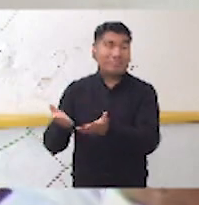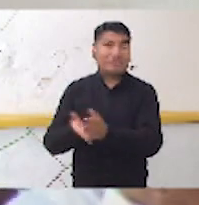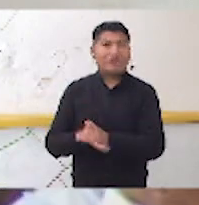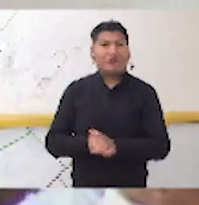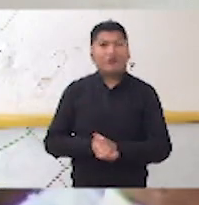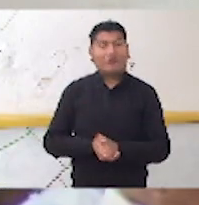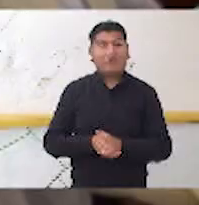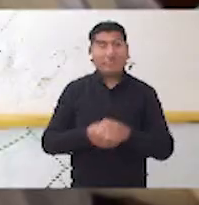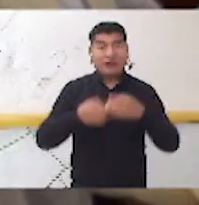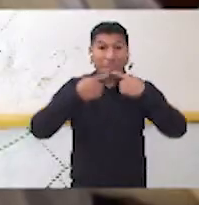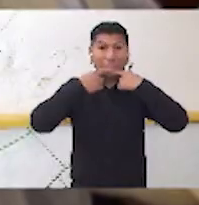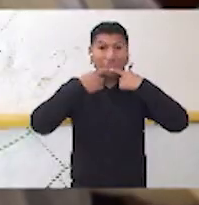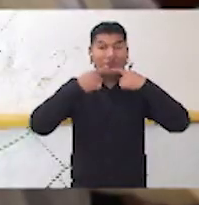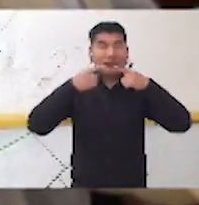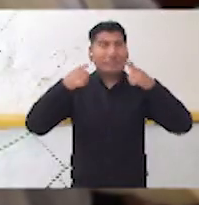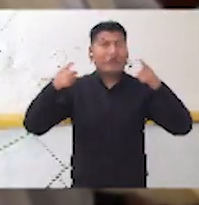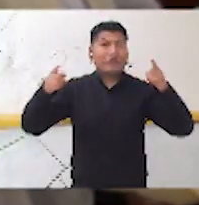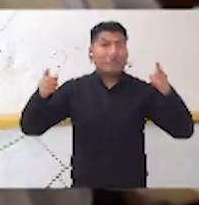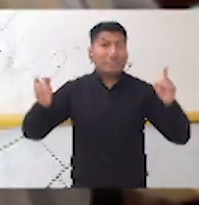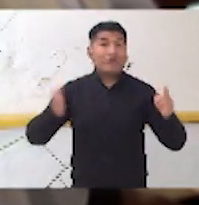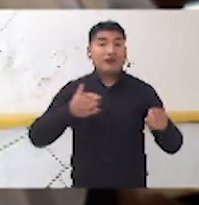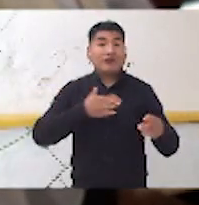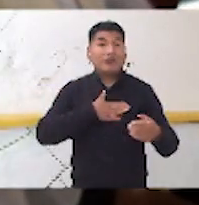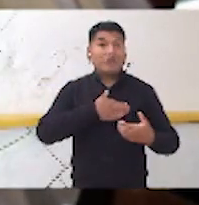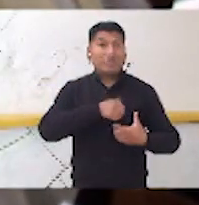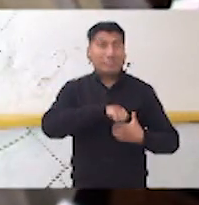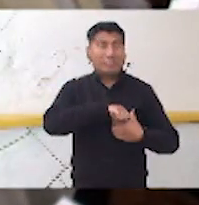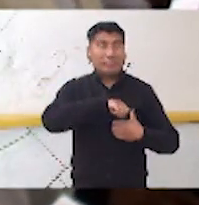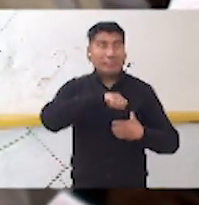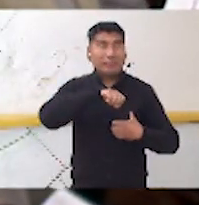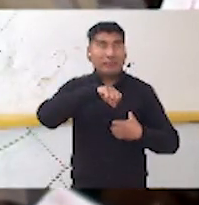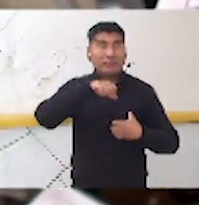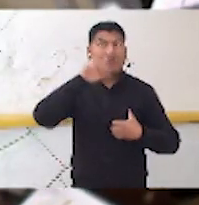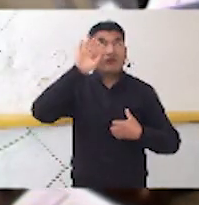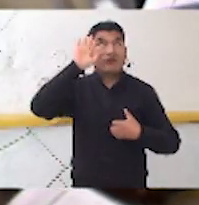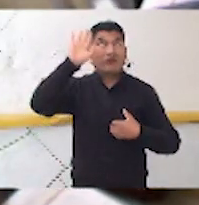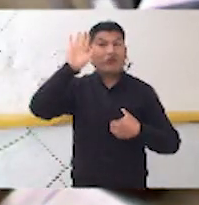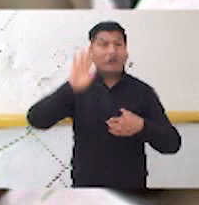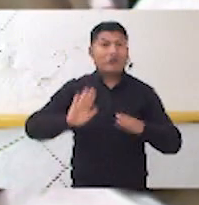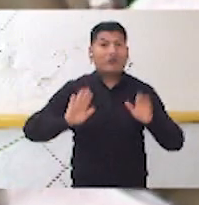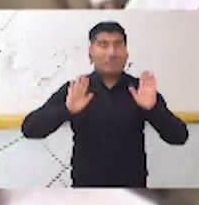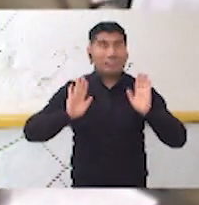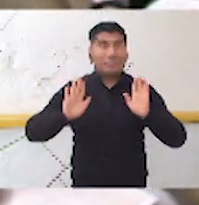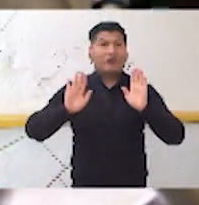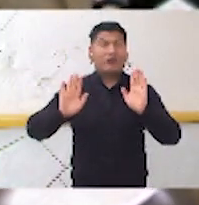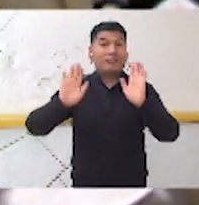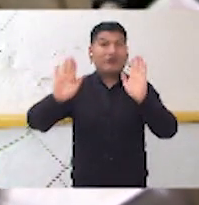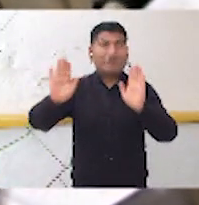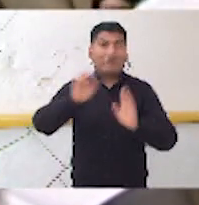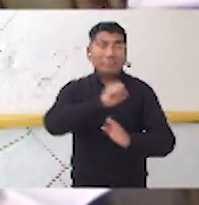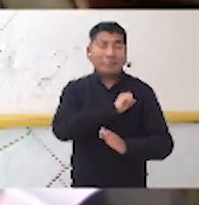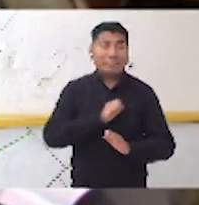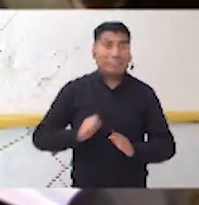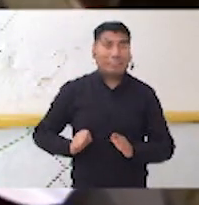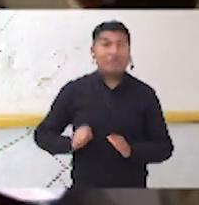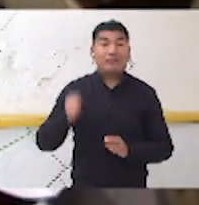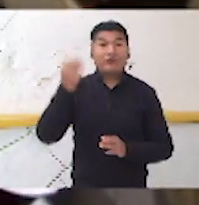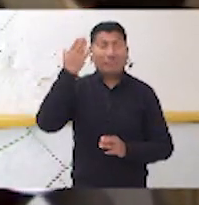vacíos. Proclama mi alma la grandeza del